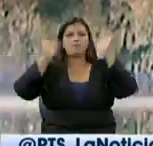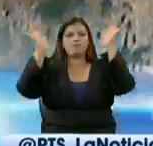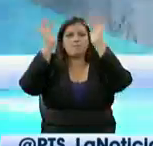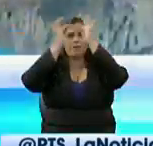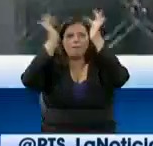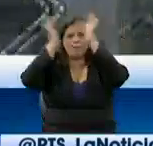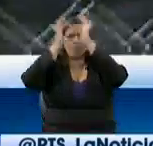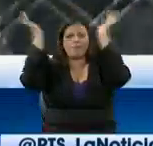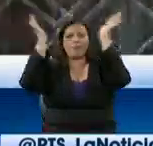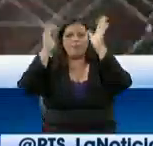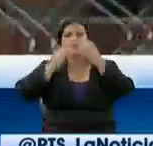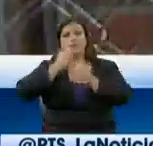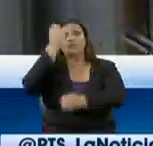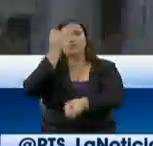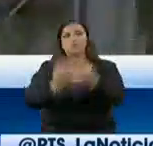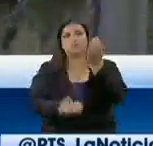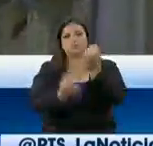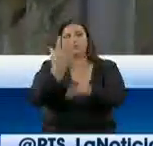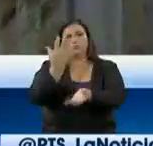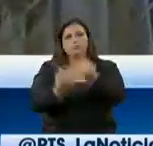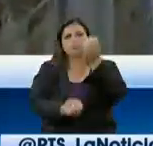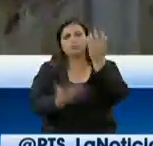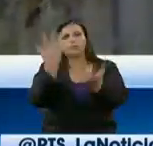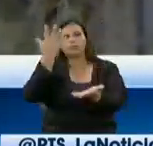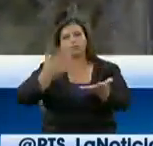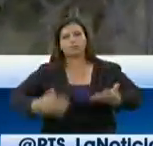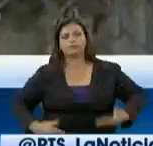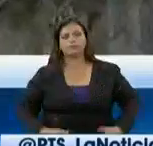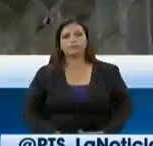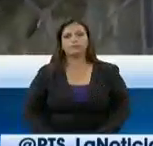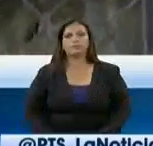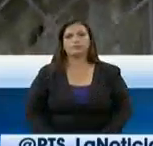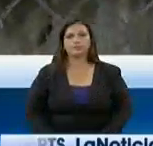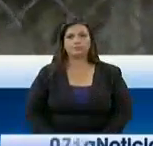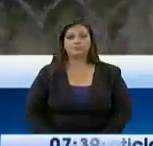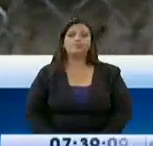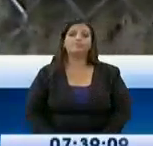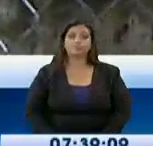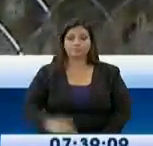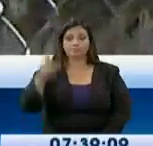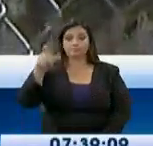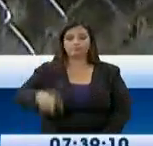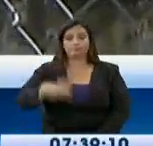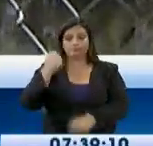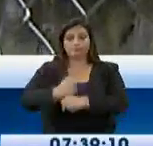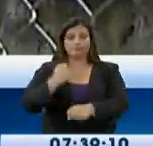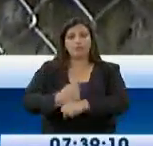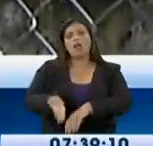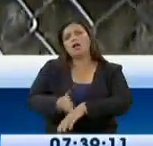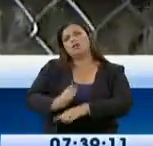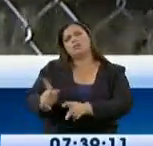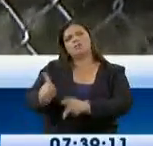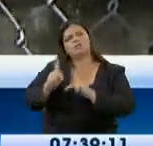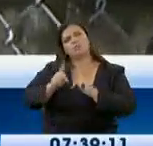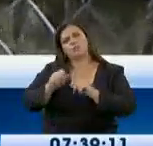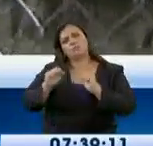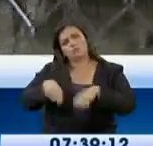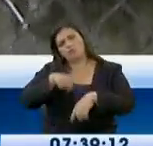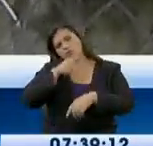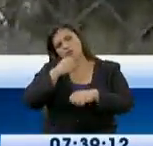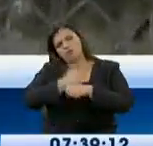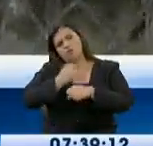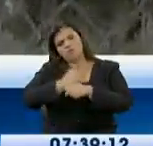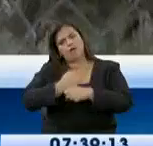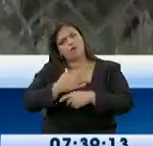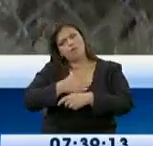los escombros. Que se pusieron a poner estos palos, esos tubos. Sin autorización. Sin autorización soldando, entonces